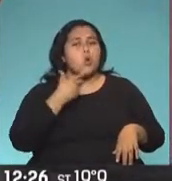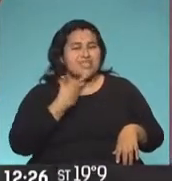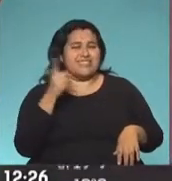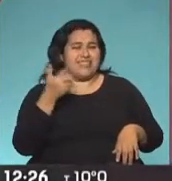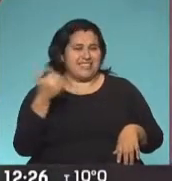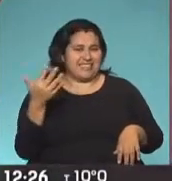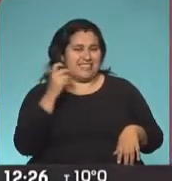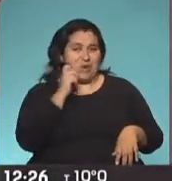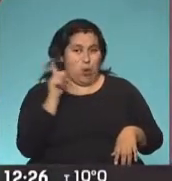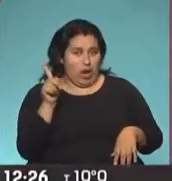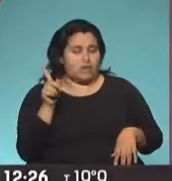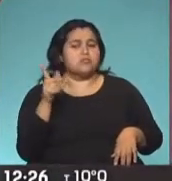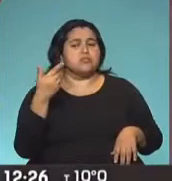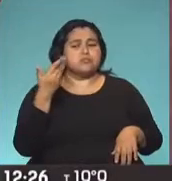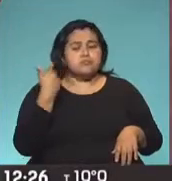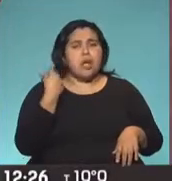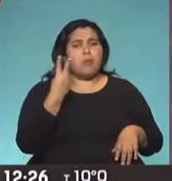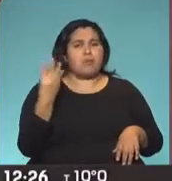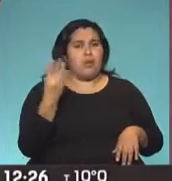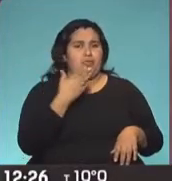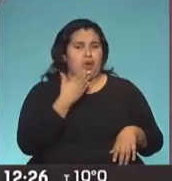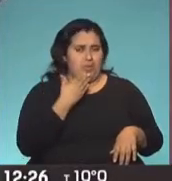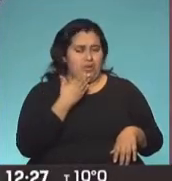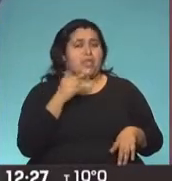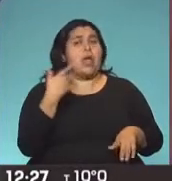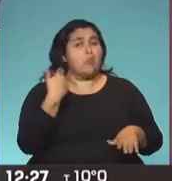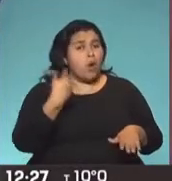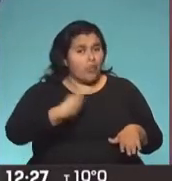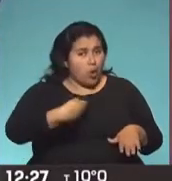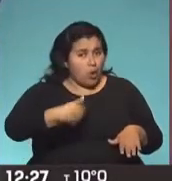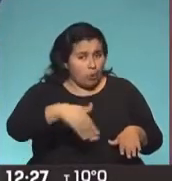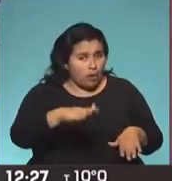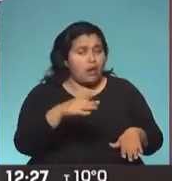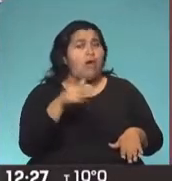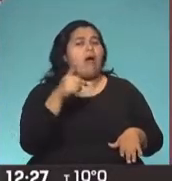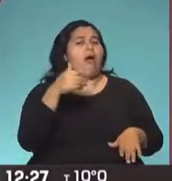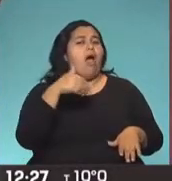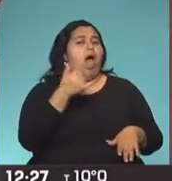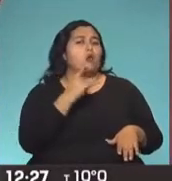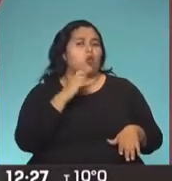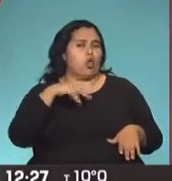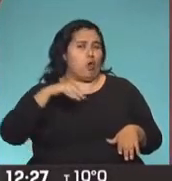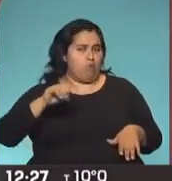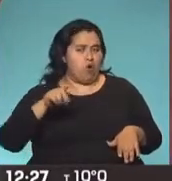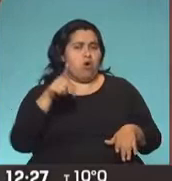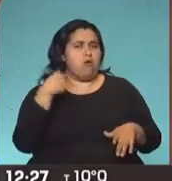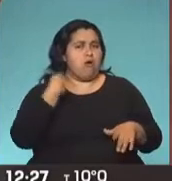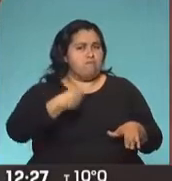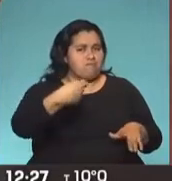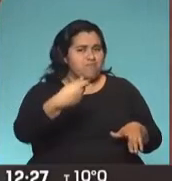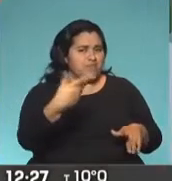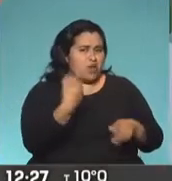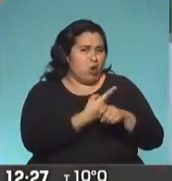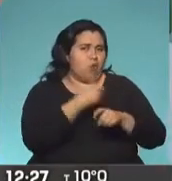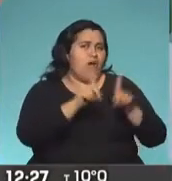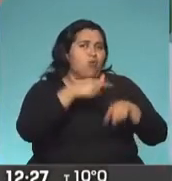65 años lo cumplió el 24 abril quiere saber si puede jubilarse cuenta que es autónomo desde hace mucho tiempo que no pudo pagar no pudo